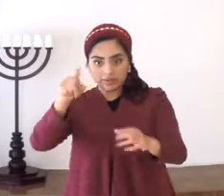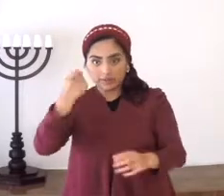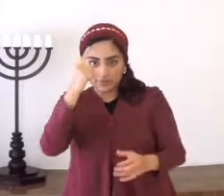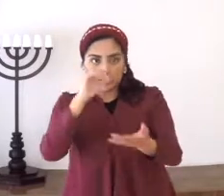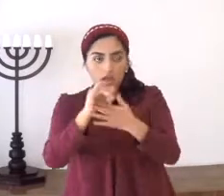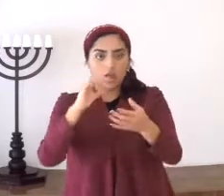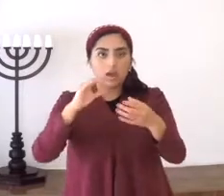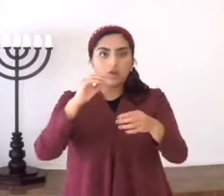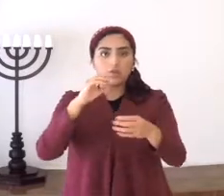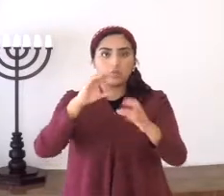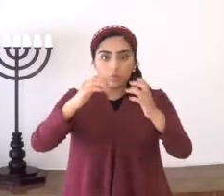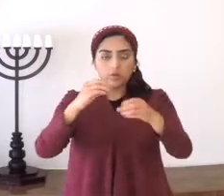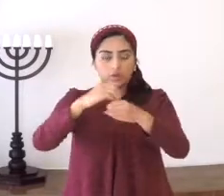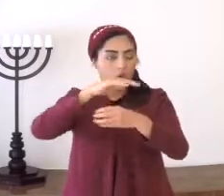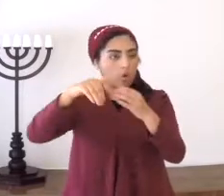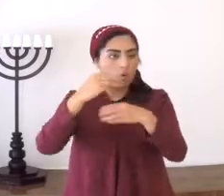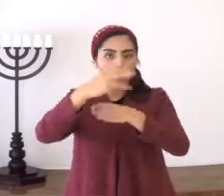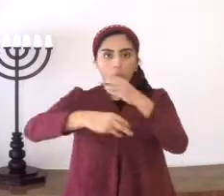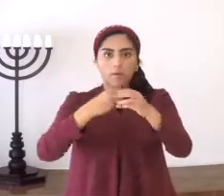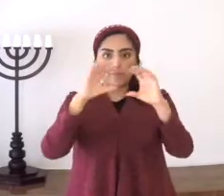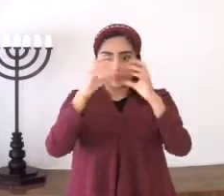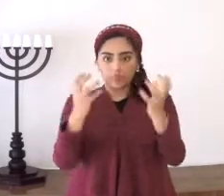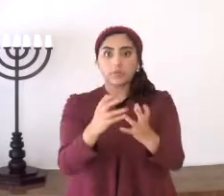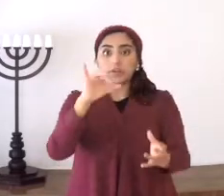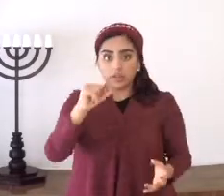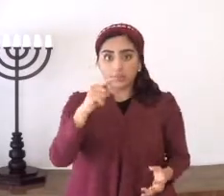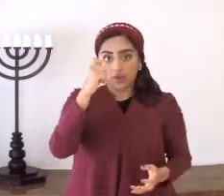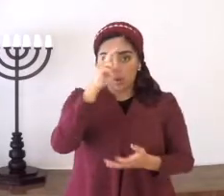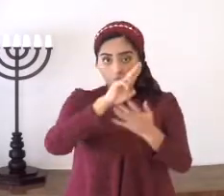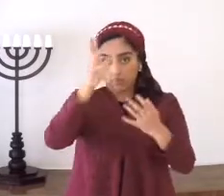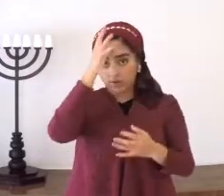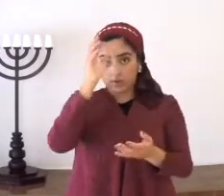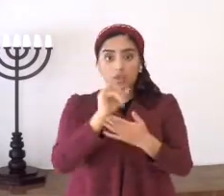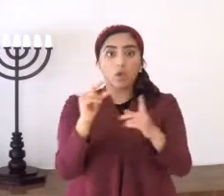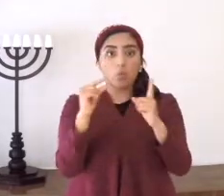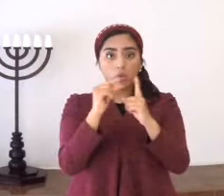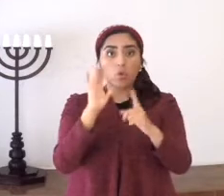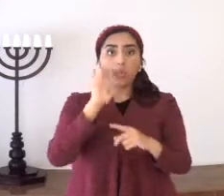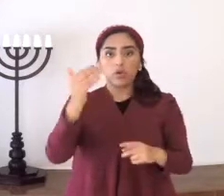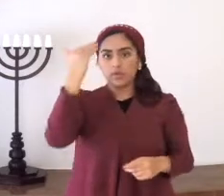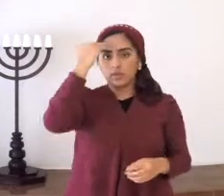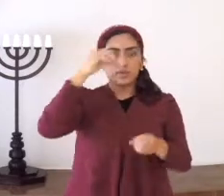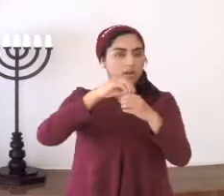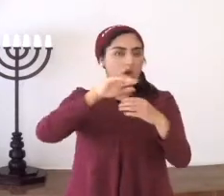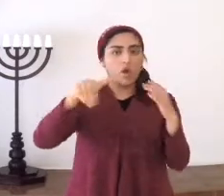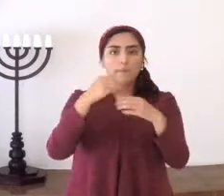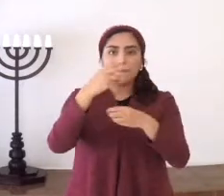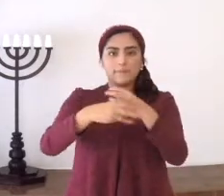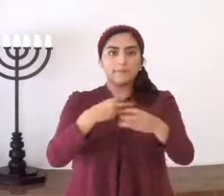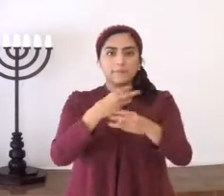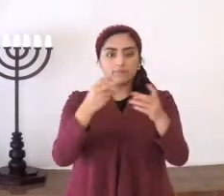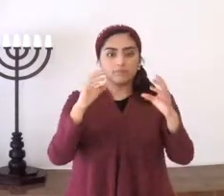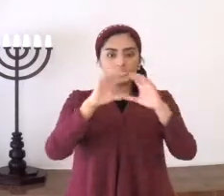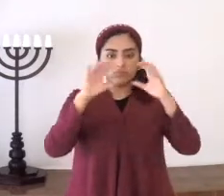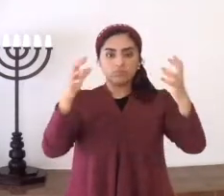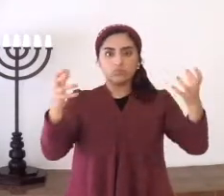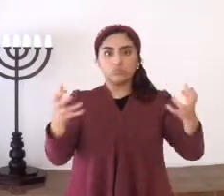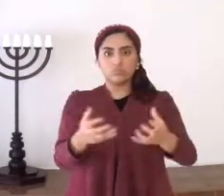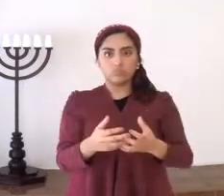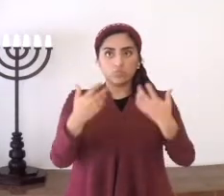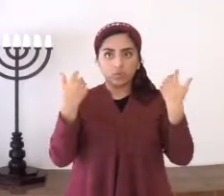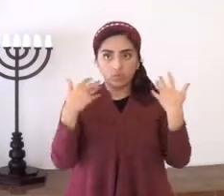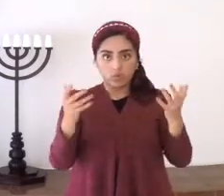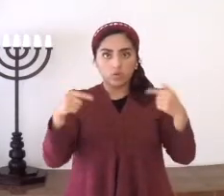Roe, sí, la Kehilá tiene que comprender que la cosa ya es mundial. Sí, porque el Eterno dijo que esta palabra sería conocida hasta el fin